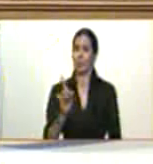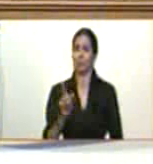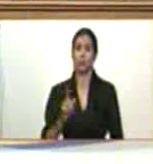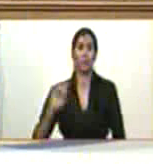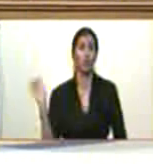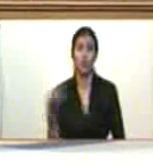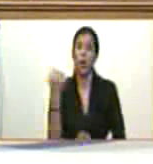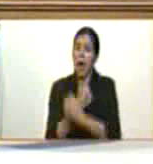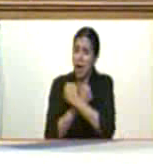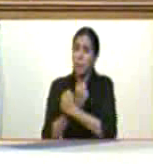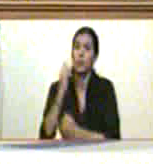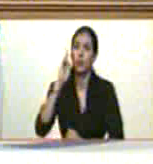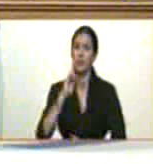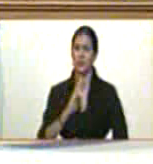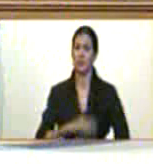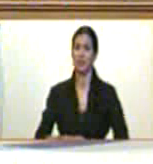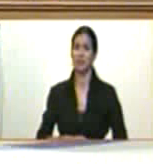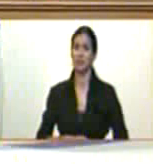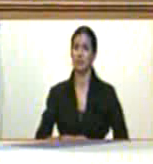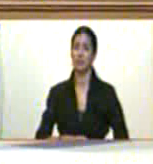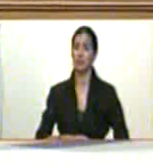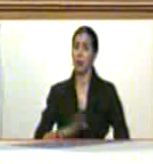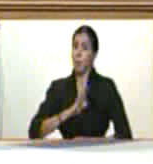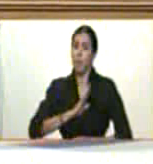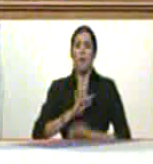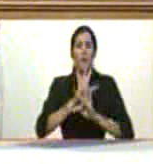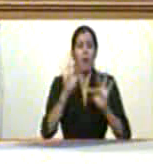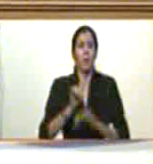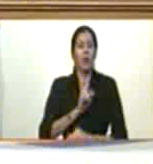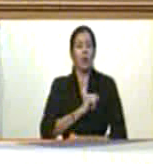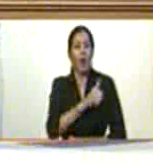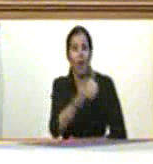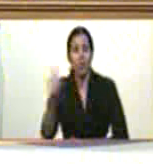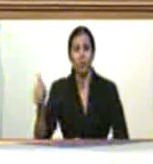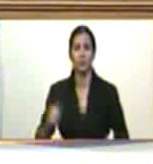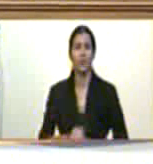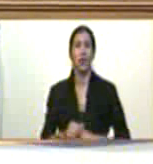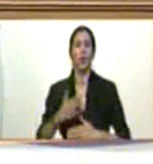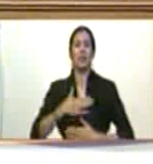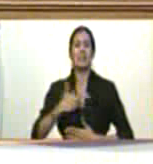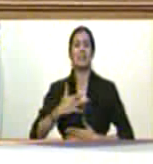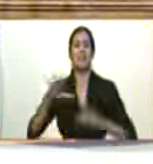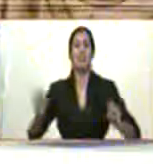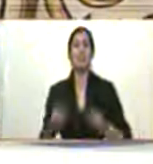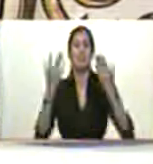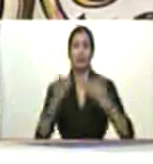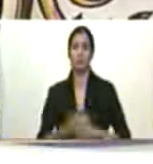Cada quien a su manera, nosotros la amamos como idea revolucionaria de redención antiimperialista.